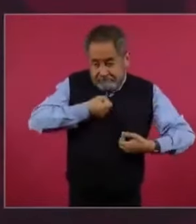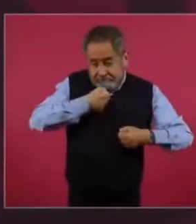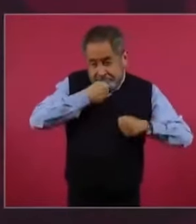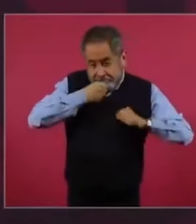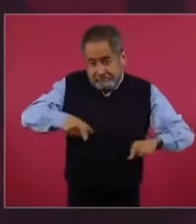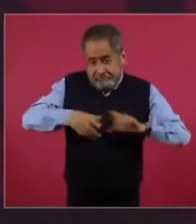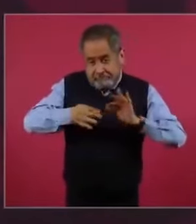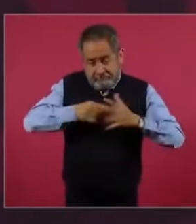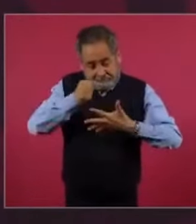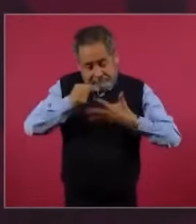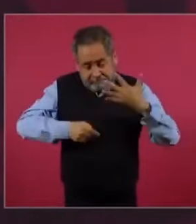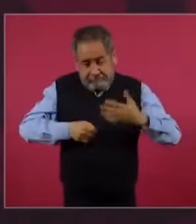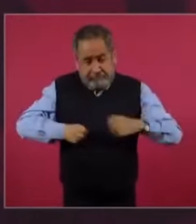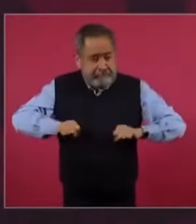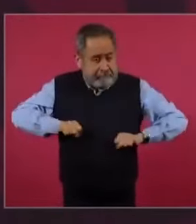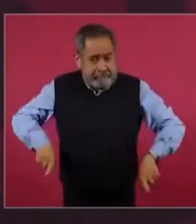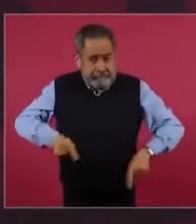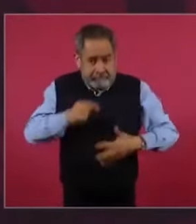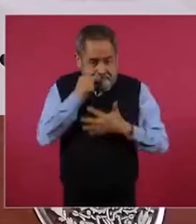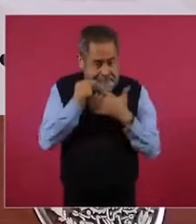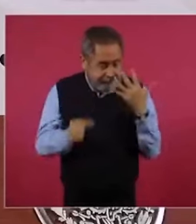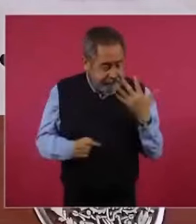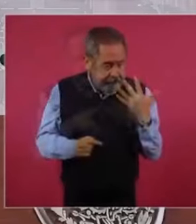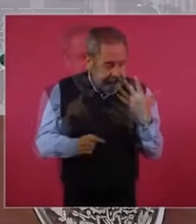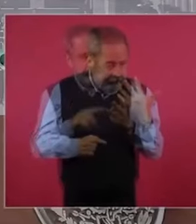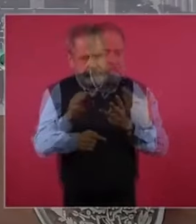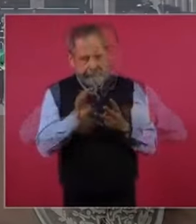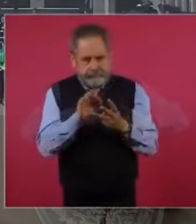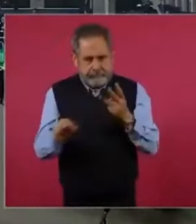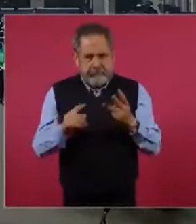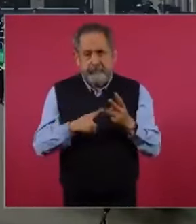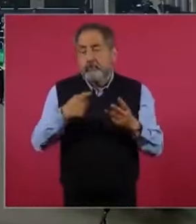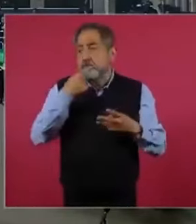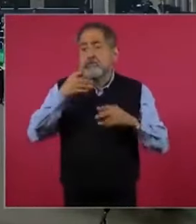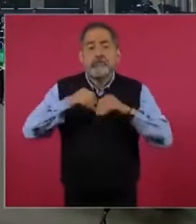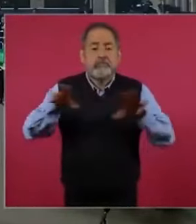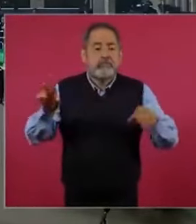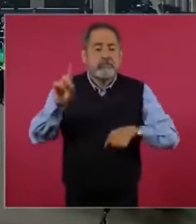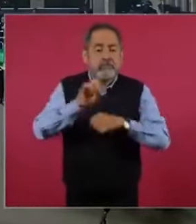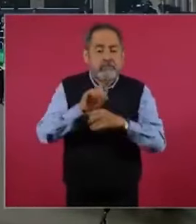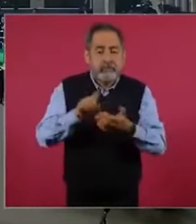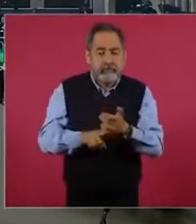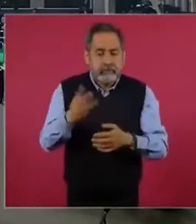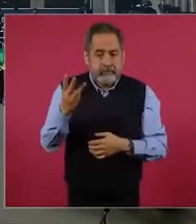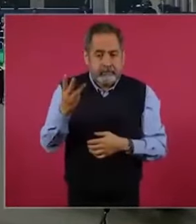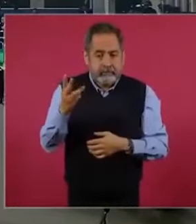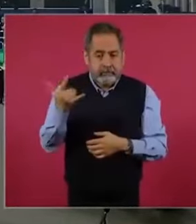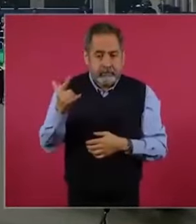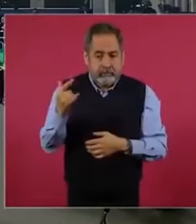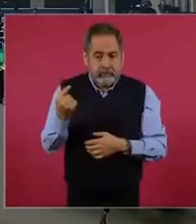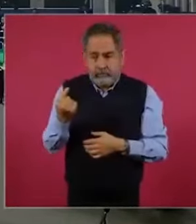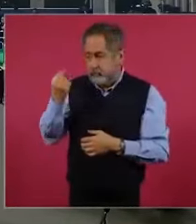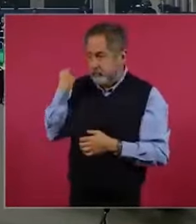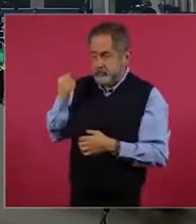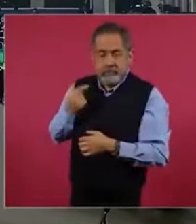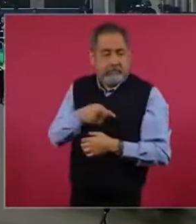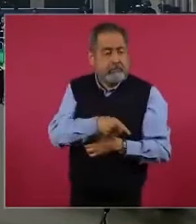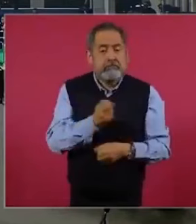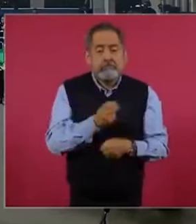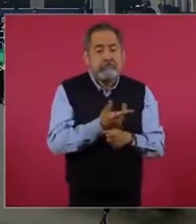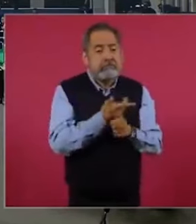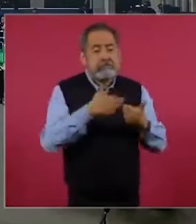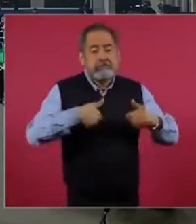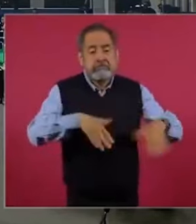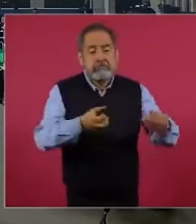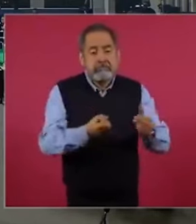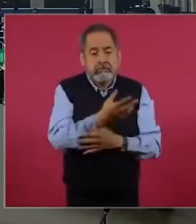protegidos yo creo que algo así esta declaración del presidente López Obrador deja claro su postura en cuanto